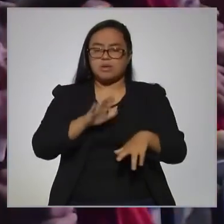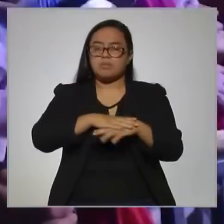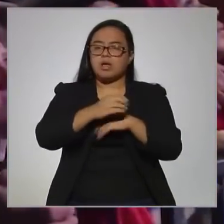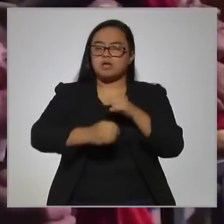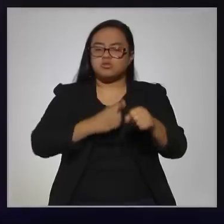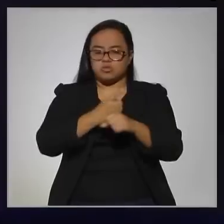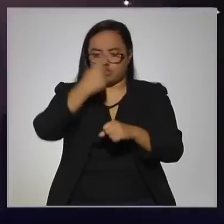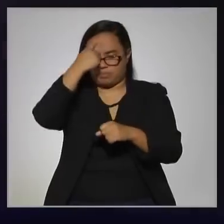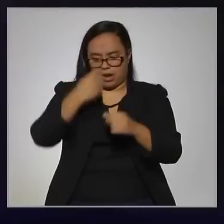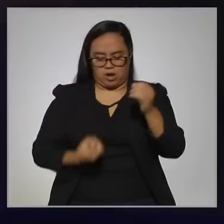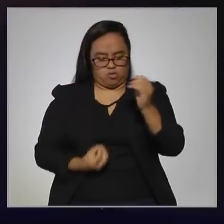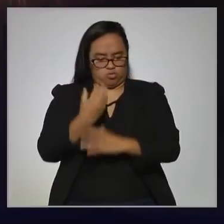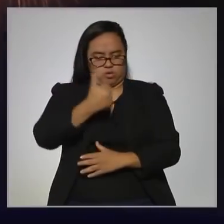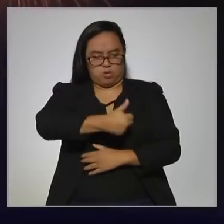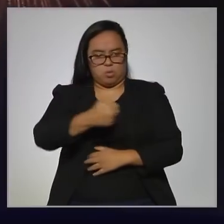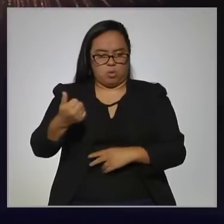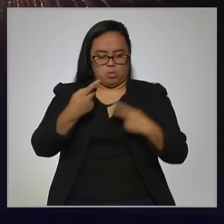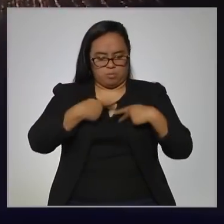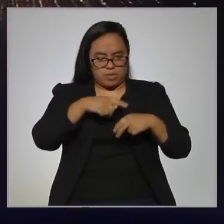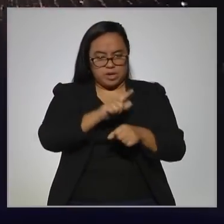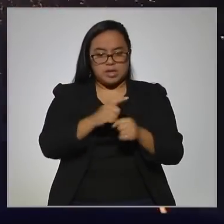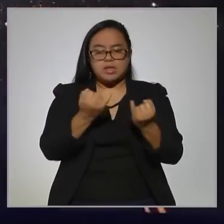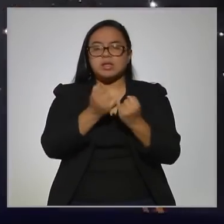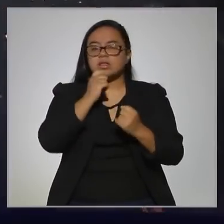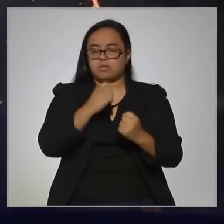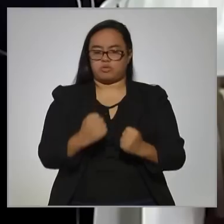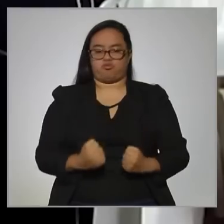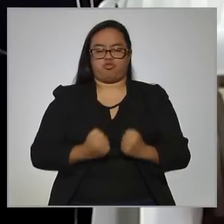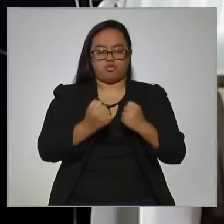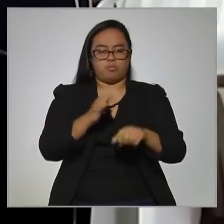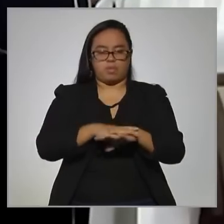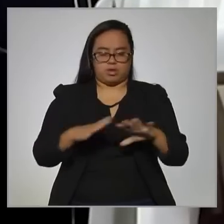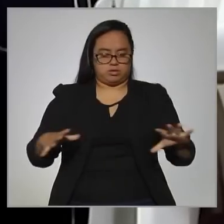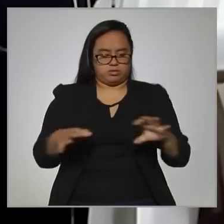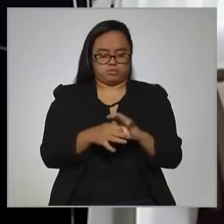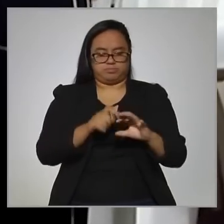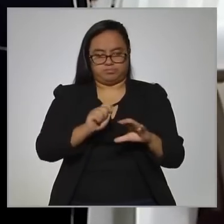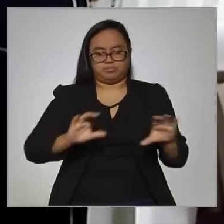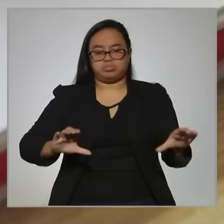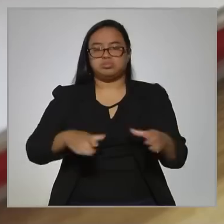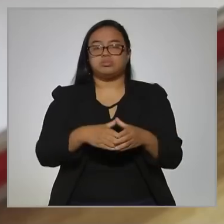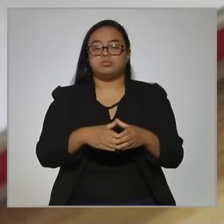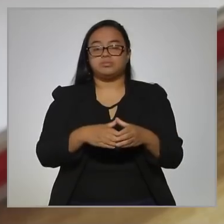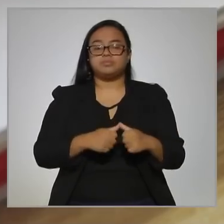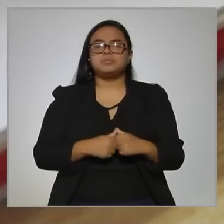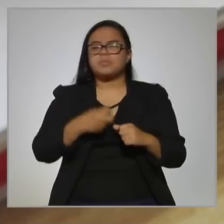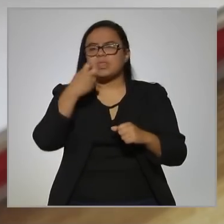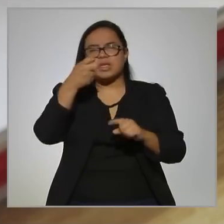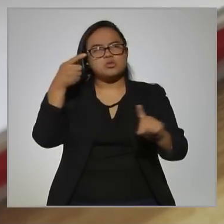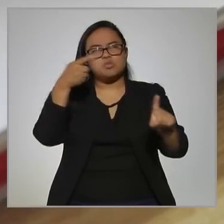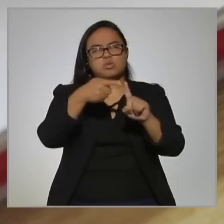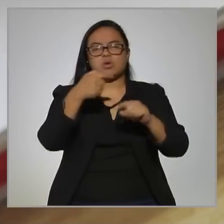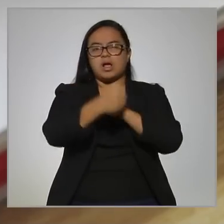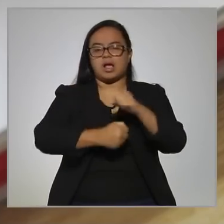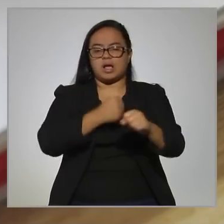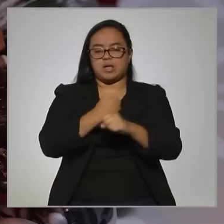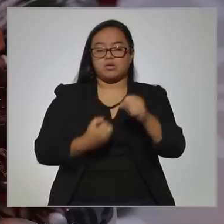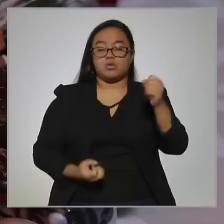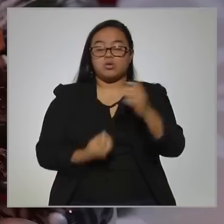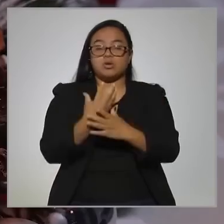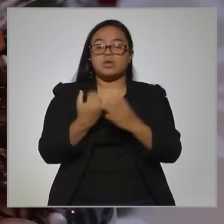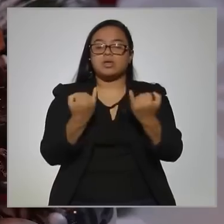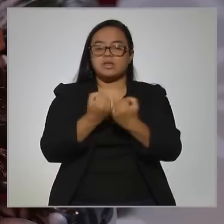de renovación personal y de fortalecimiento de los vínculos comunitarios. Los propósitos de Año Nuevo y